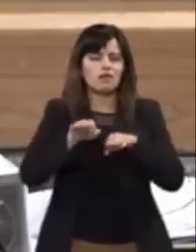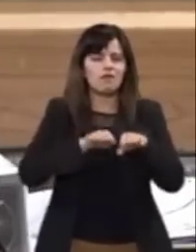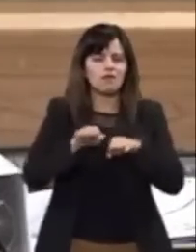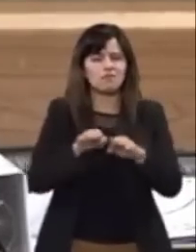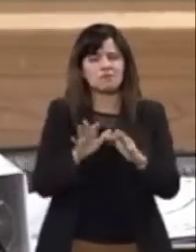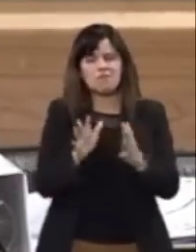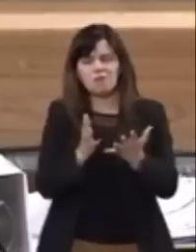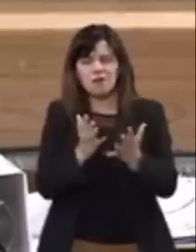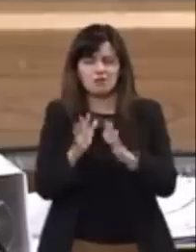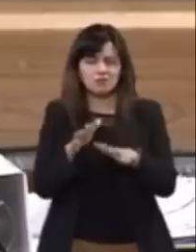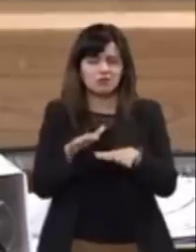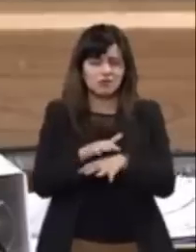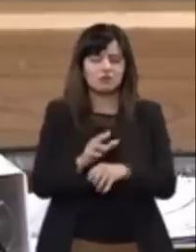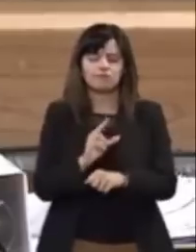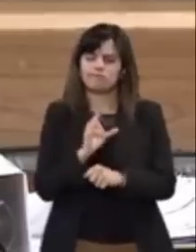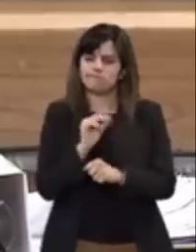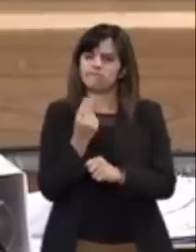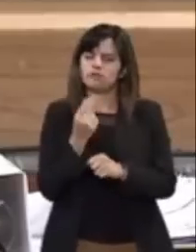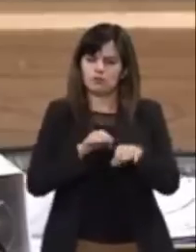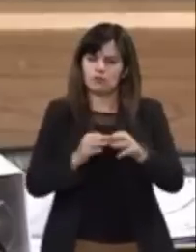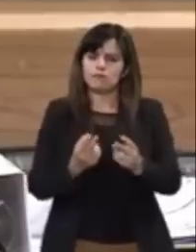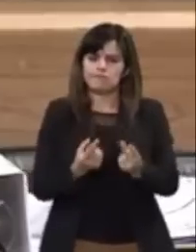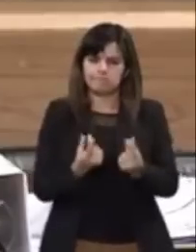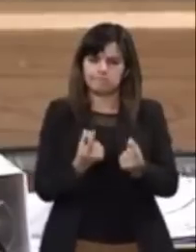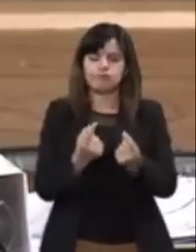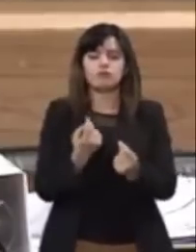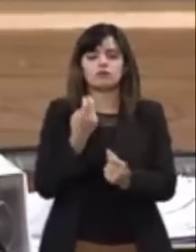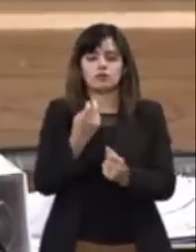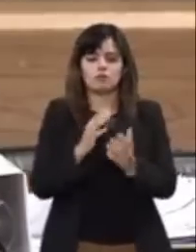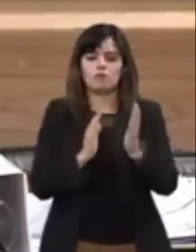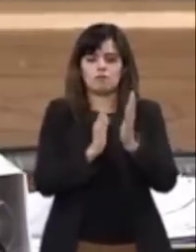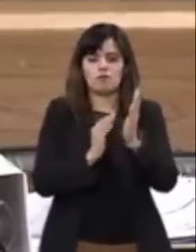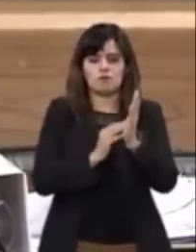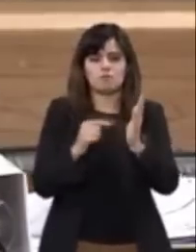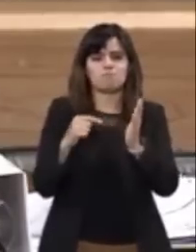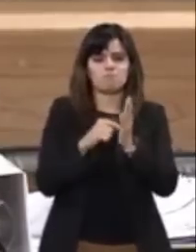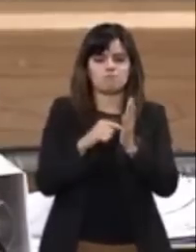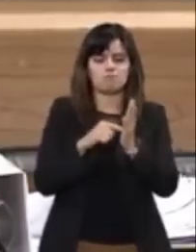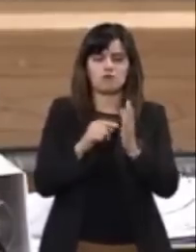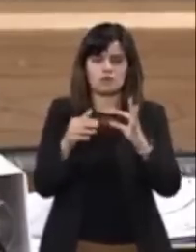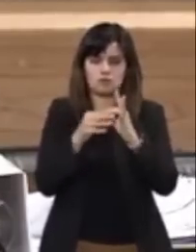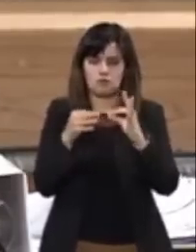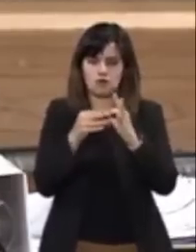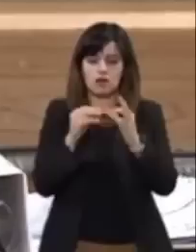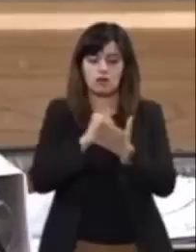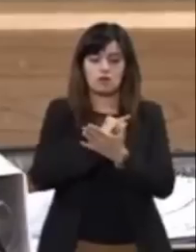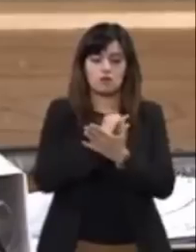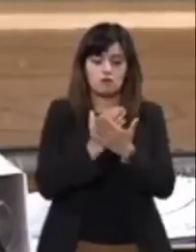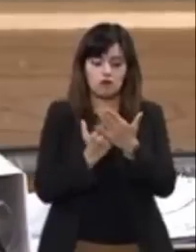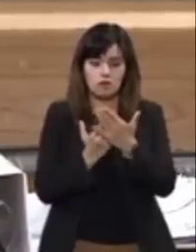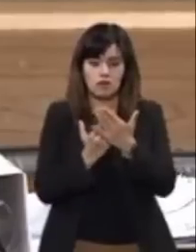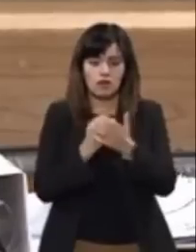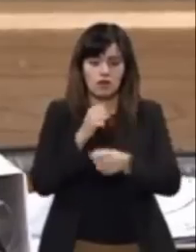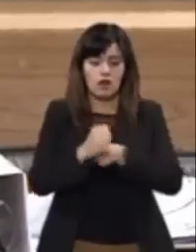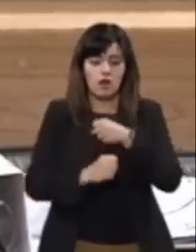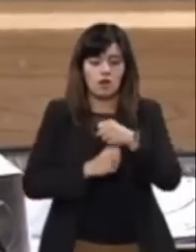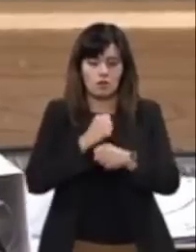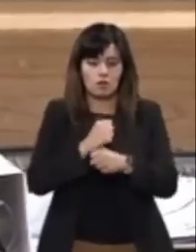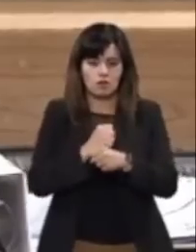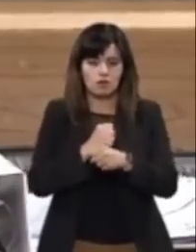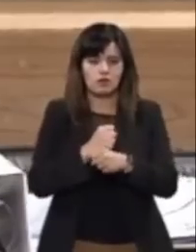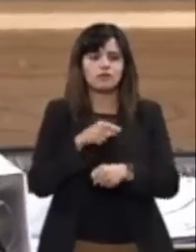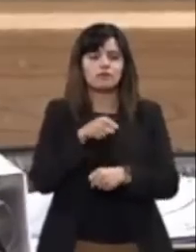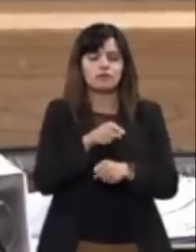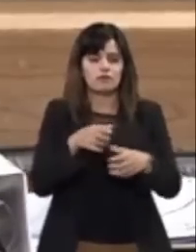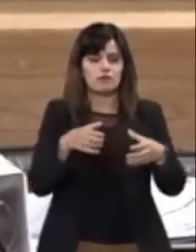puntualmente en este documento. Es el informe anual de gestión y resultados del